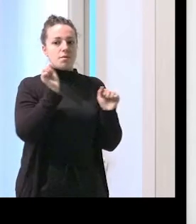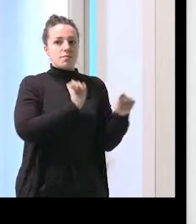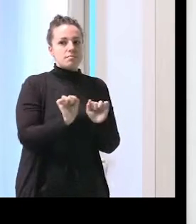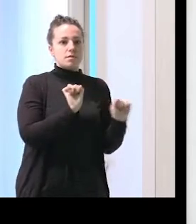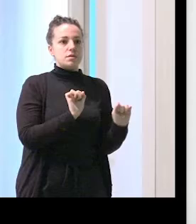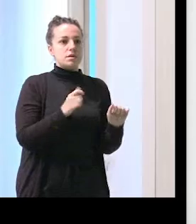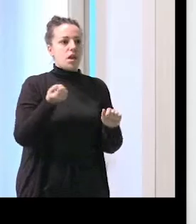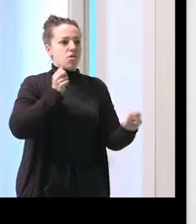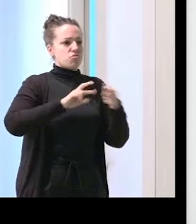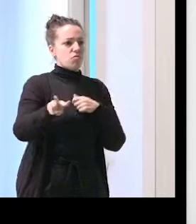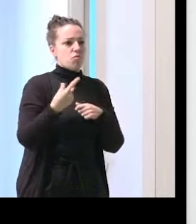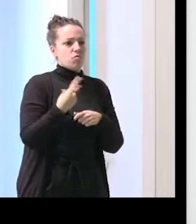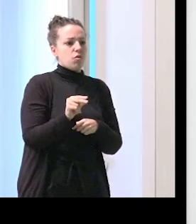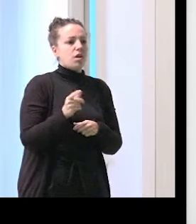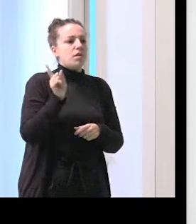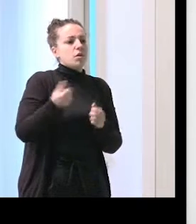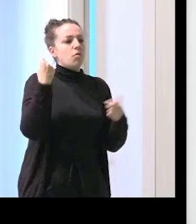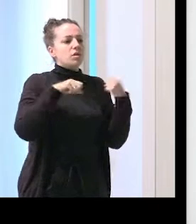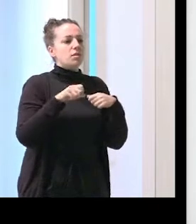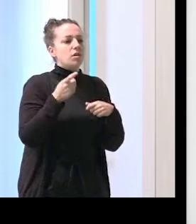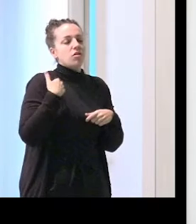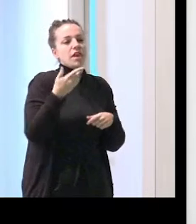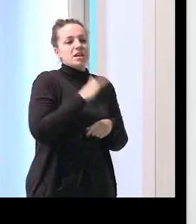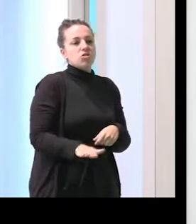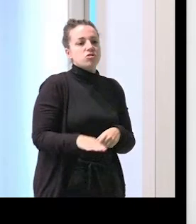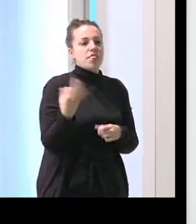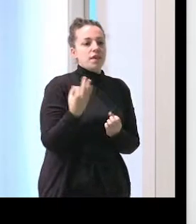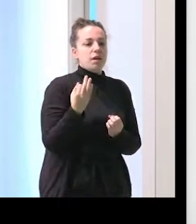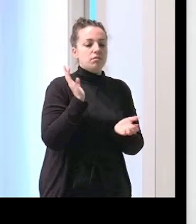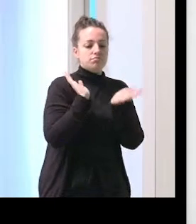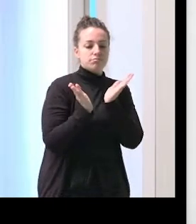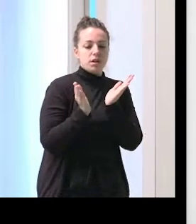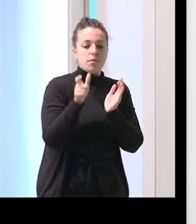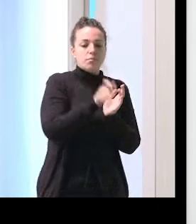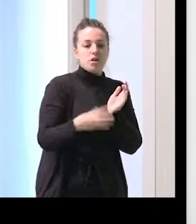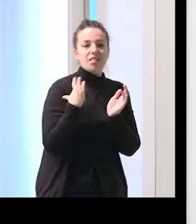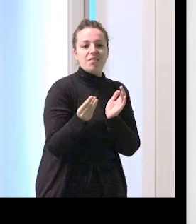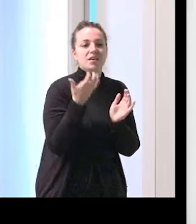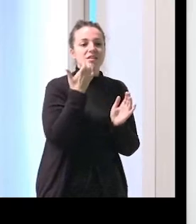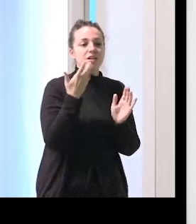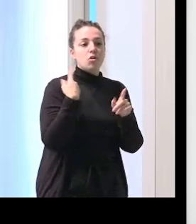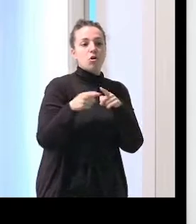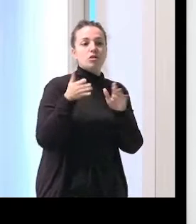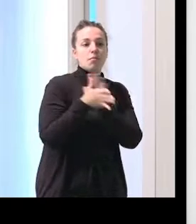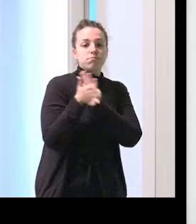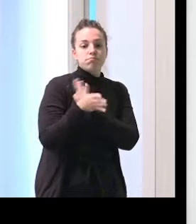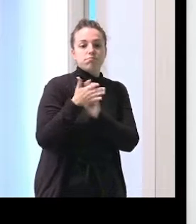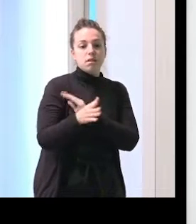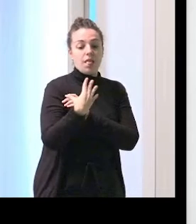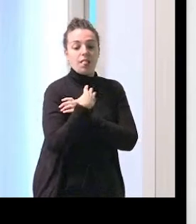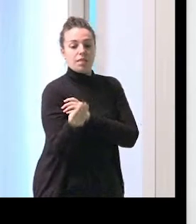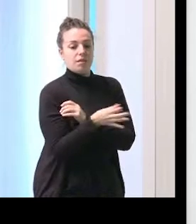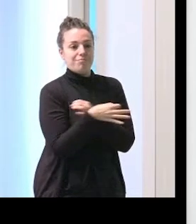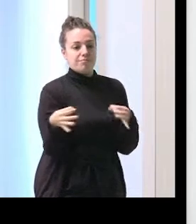todo, montaba pataletas. O sea, que los niños hay que tratarlos como seres que son, personas que entienden si se les explica las cosas. Y por eso todo esto